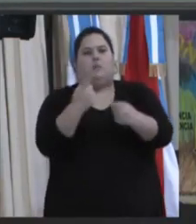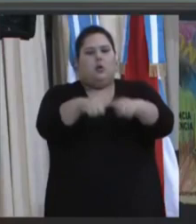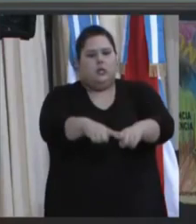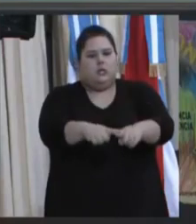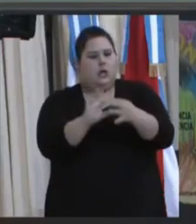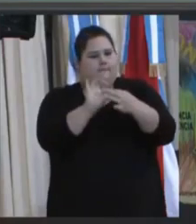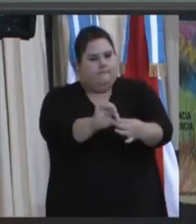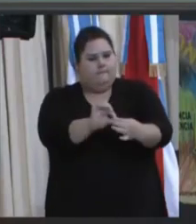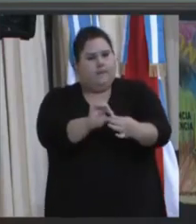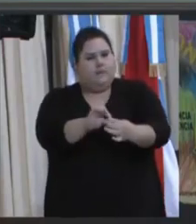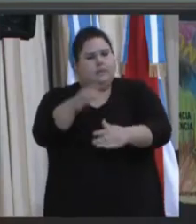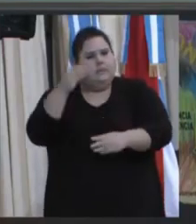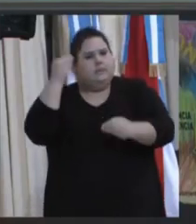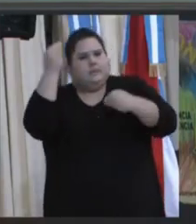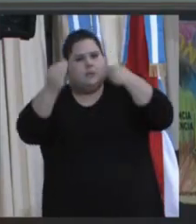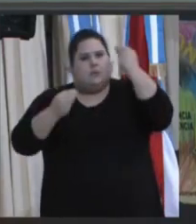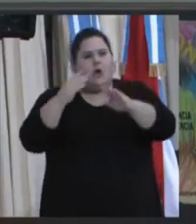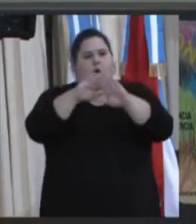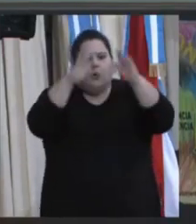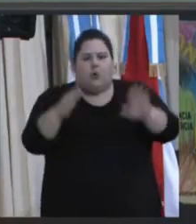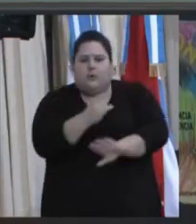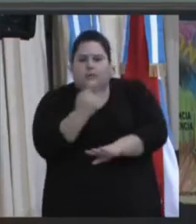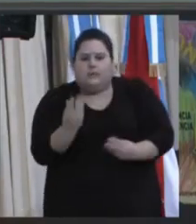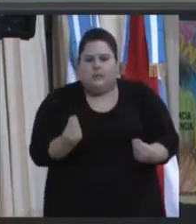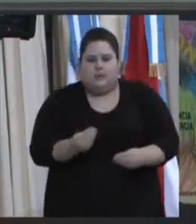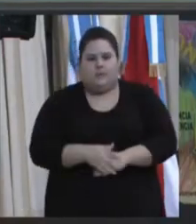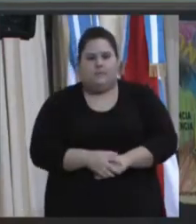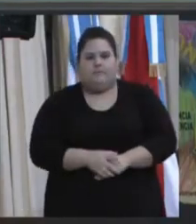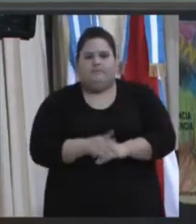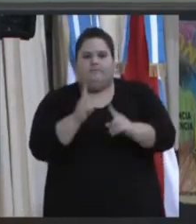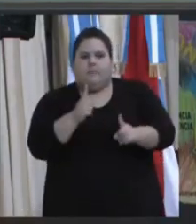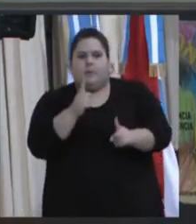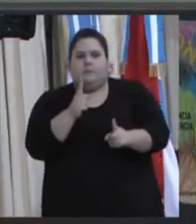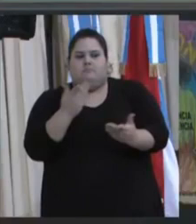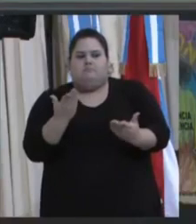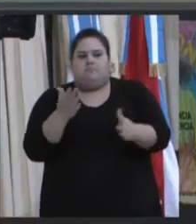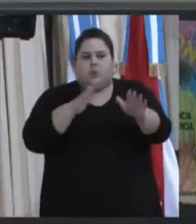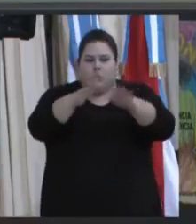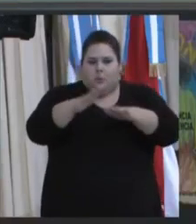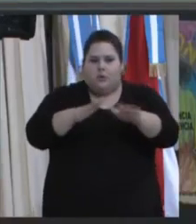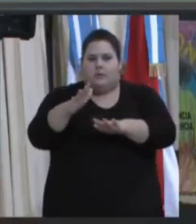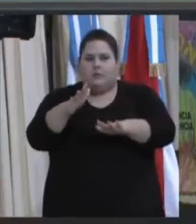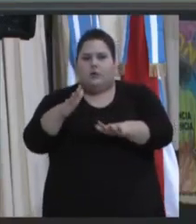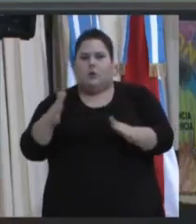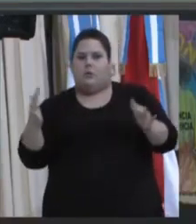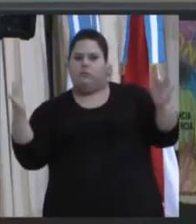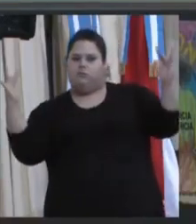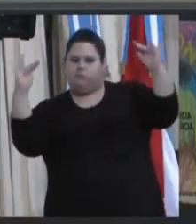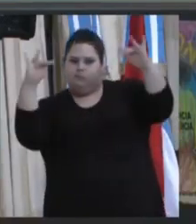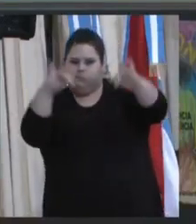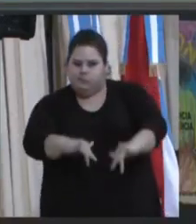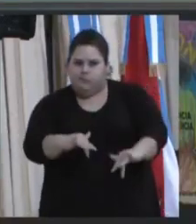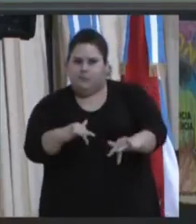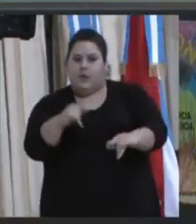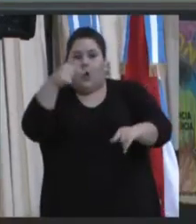ligado, preocupado por las universidades. Y lo que podemos ver, como en todo movimiento que se masifica, y es lo que podemos ver